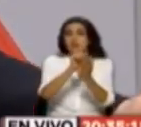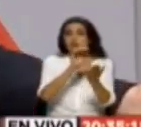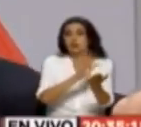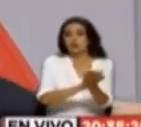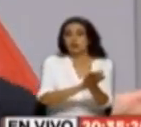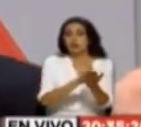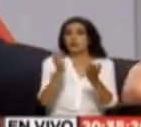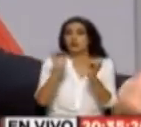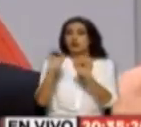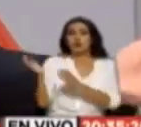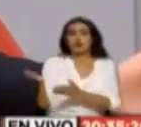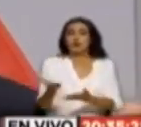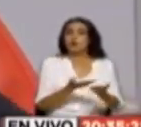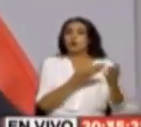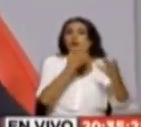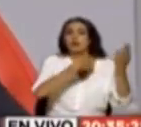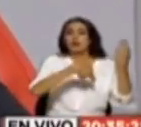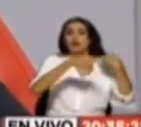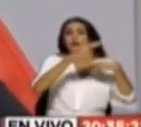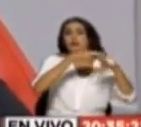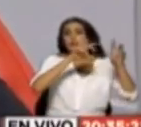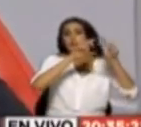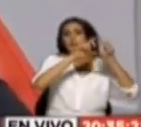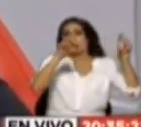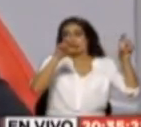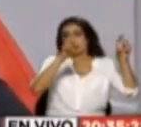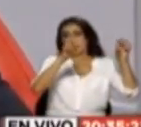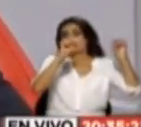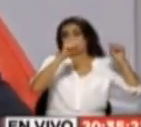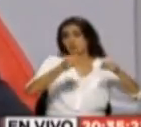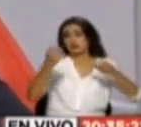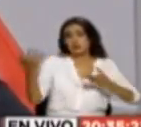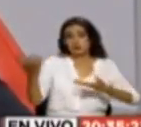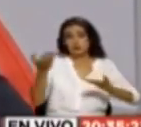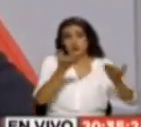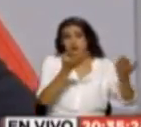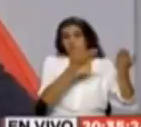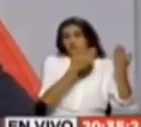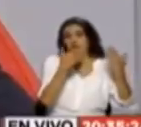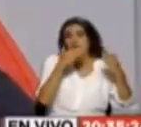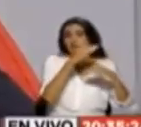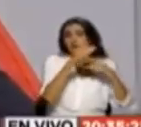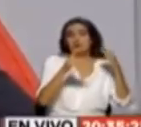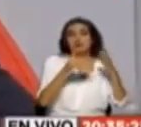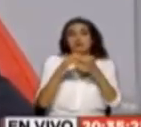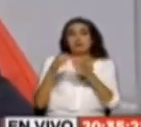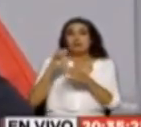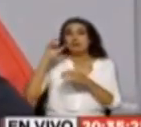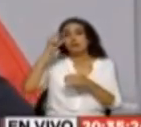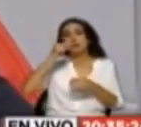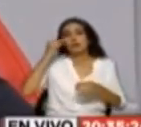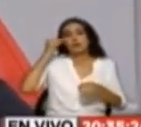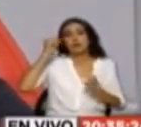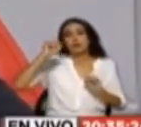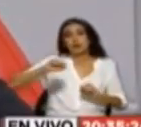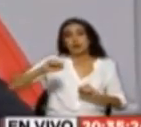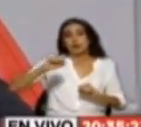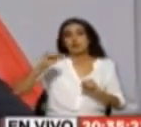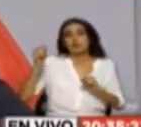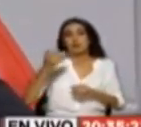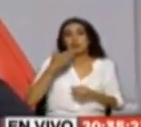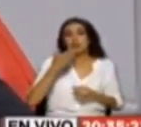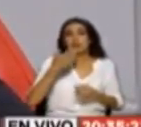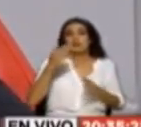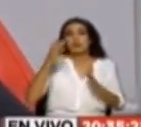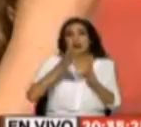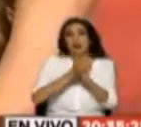de emprendimiento de nuestra gente, que finalmente es a lo que nosotros le apostamos como gobierno nacional, porque creemos en el trabajo y en la capacidad de nuestra